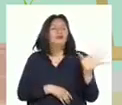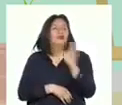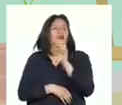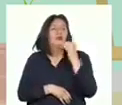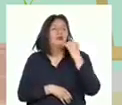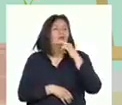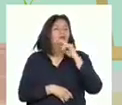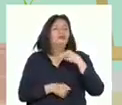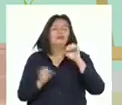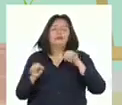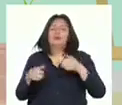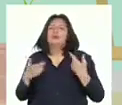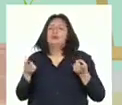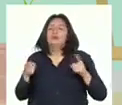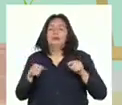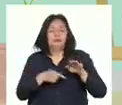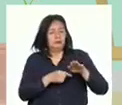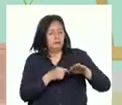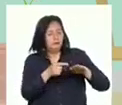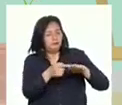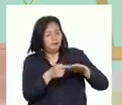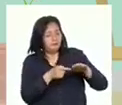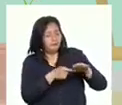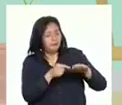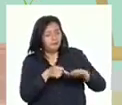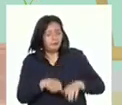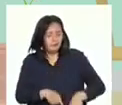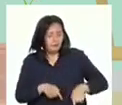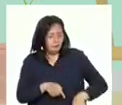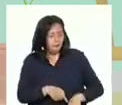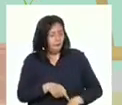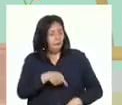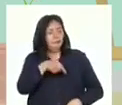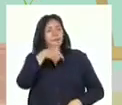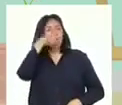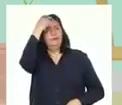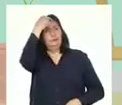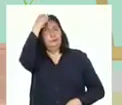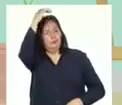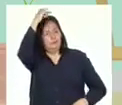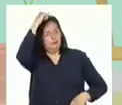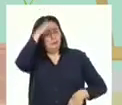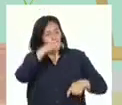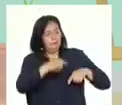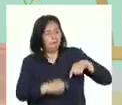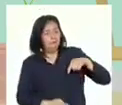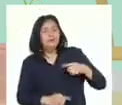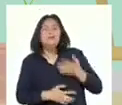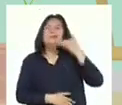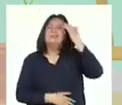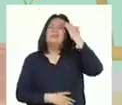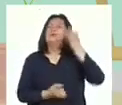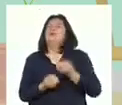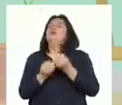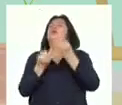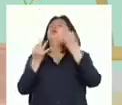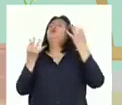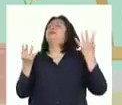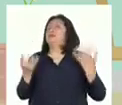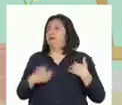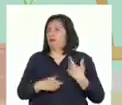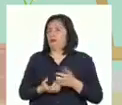y todos tenemos desde la planta de nuestros pies hasta la cabeza. Así sabemos qué tan altas y altos